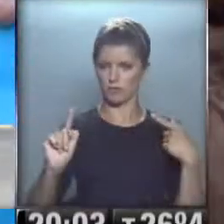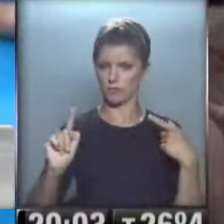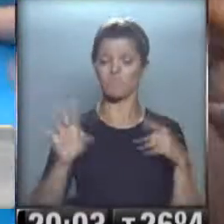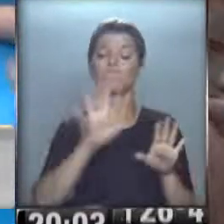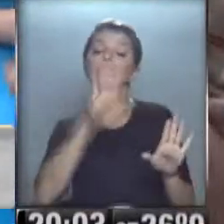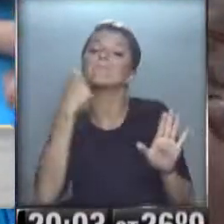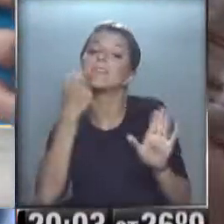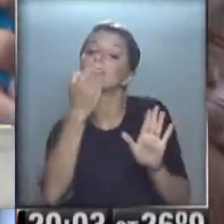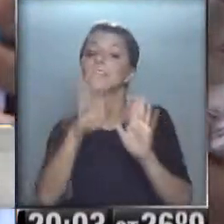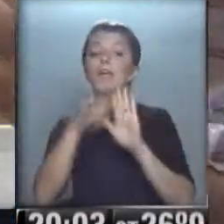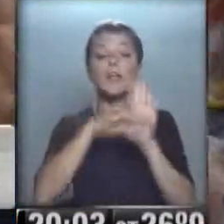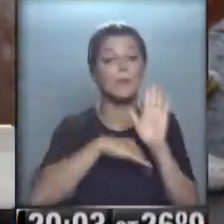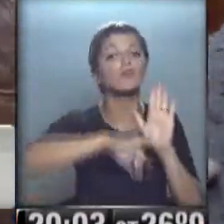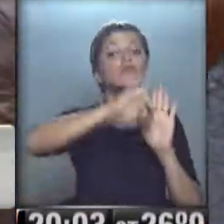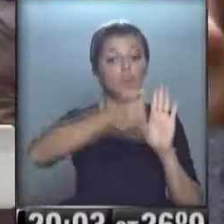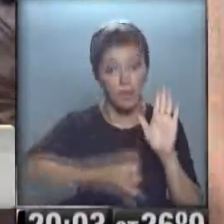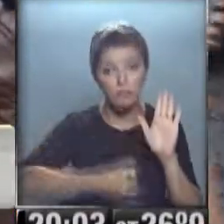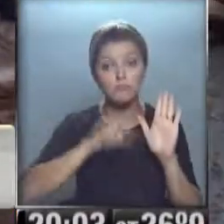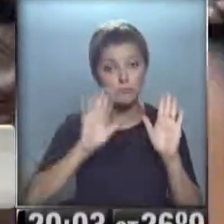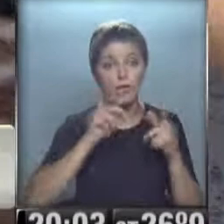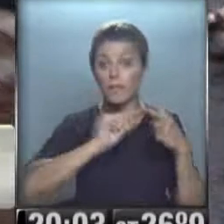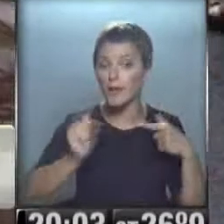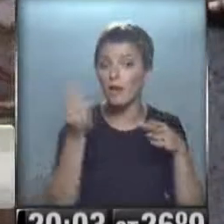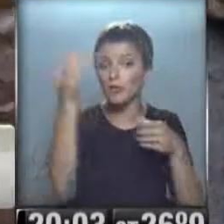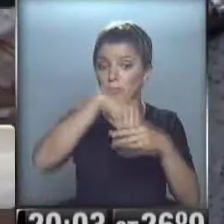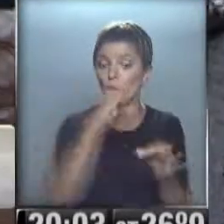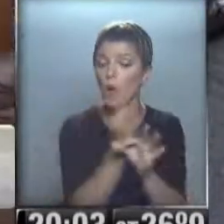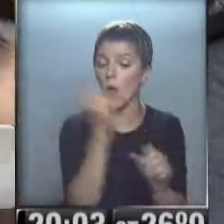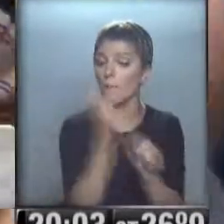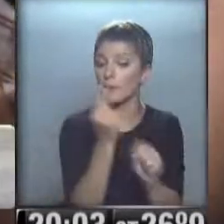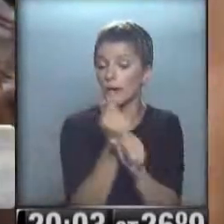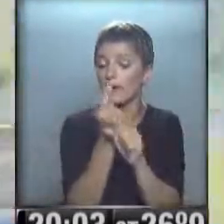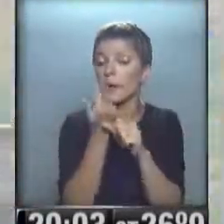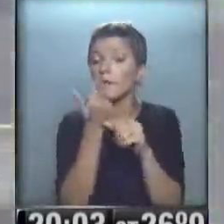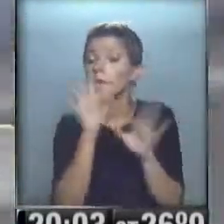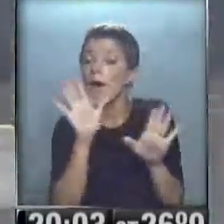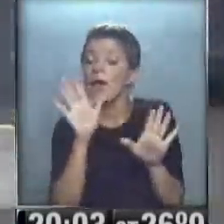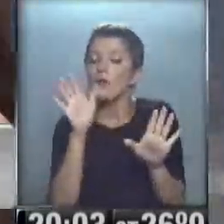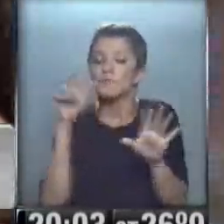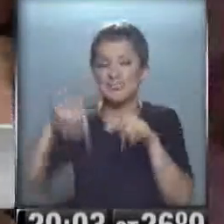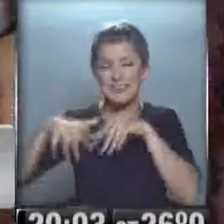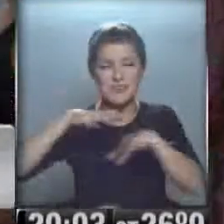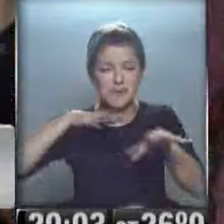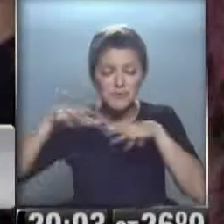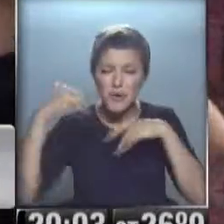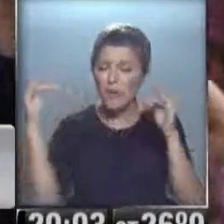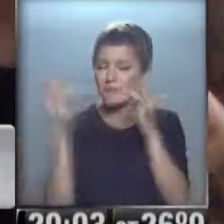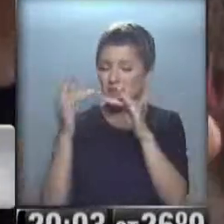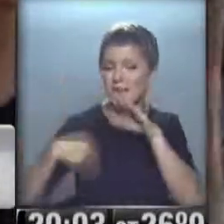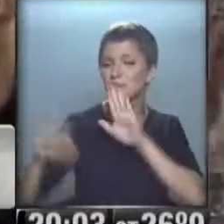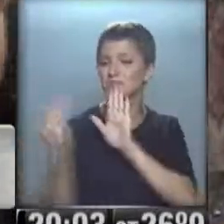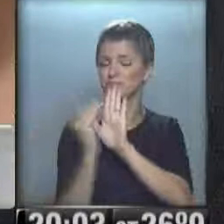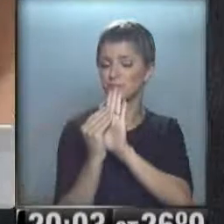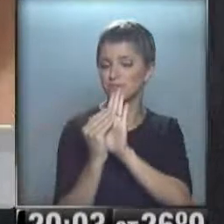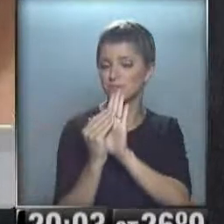reglamento si según el reglamento sí pero de acuerdo al mamarracho de inscripción que hicieron no